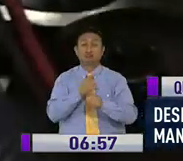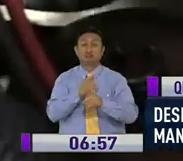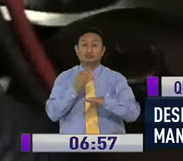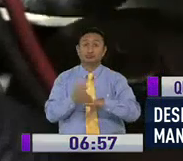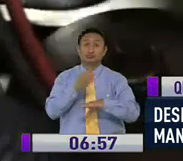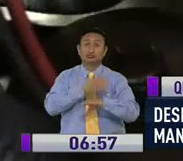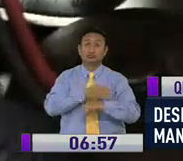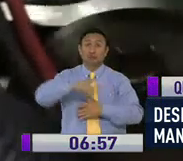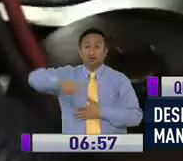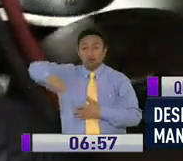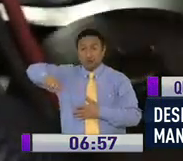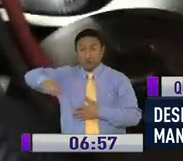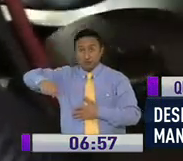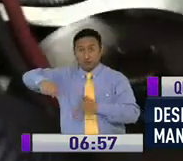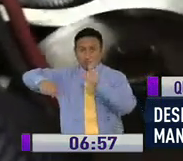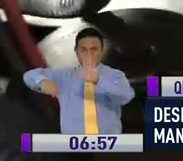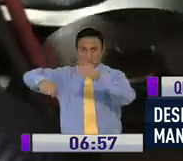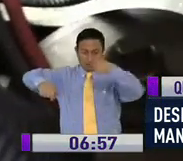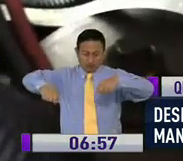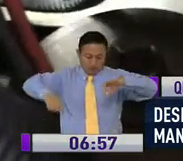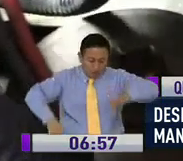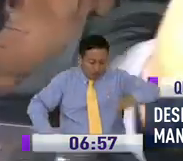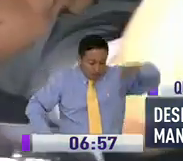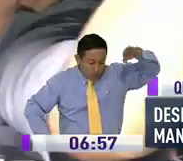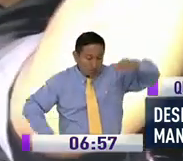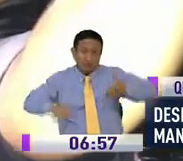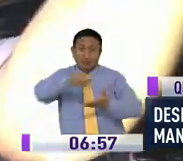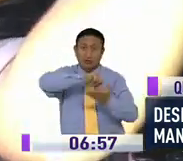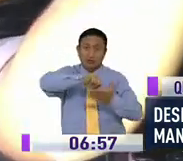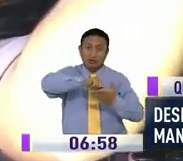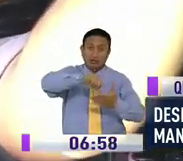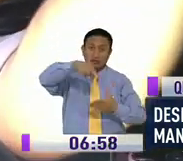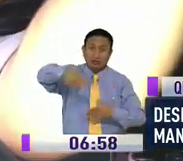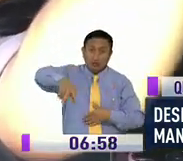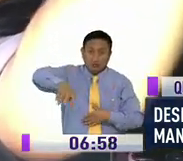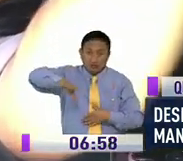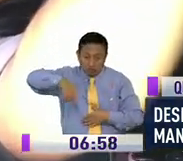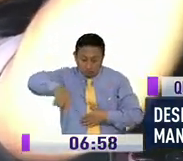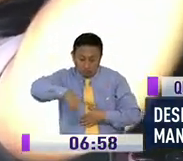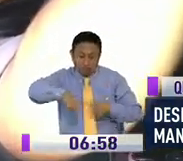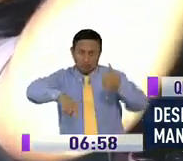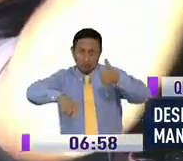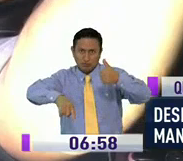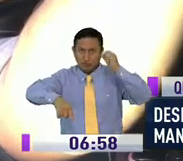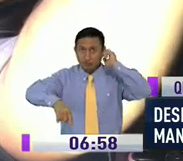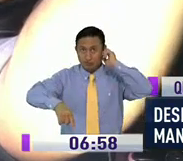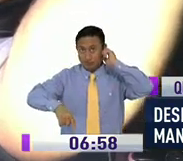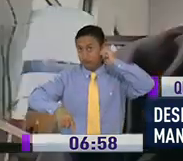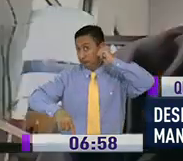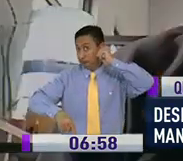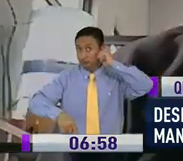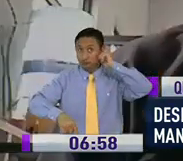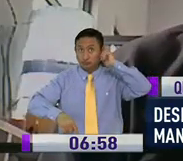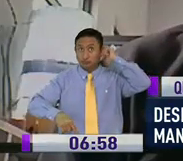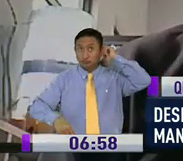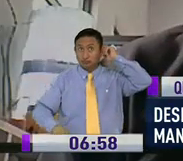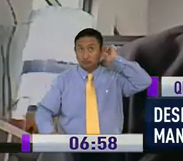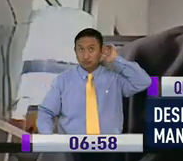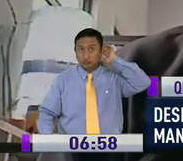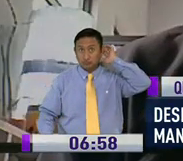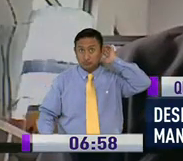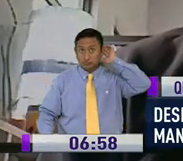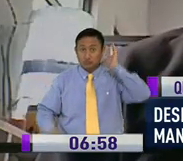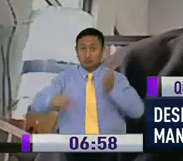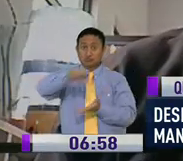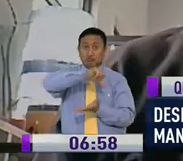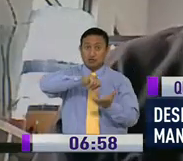de encender y movilizar el vehículo, revise todos los fluidos del vehículo que estén en su punto. Revise el aceite